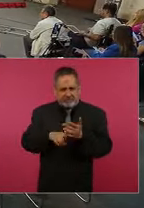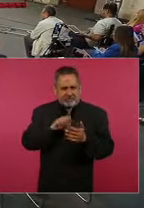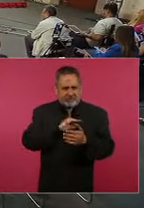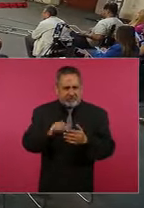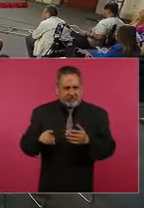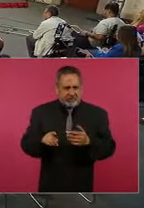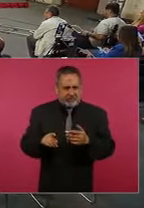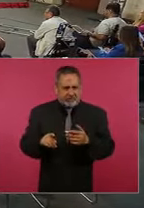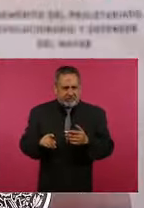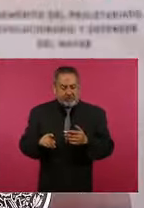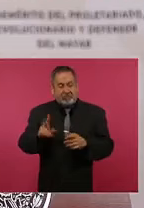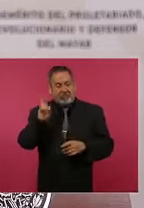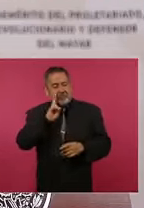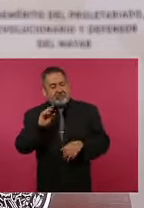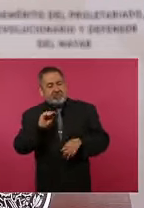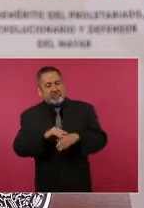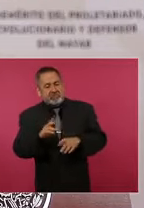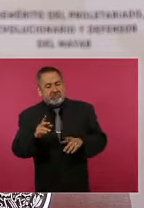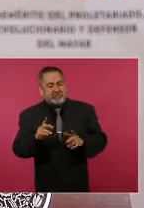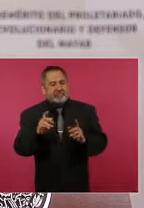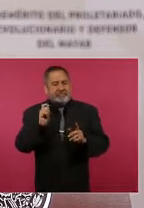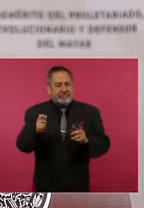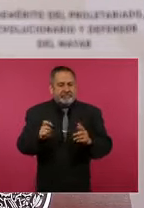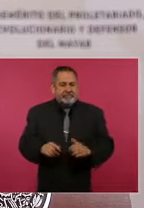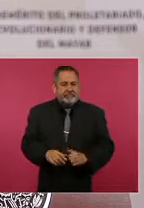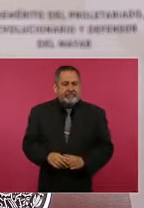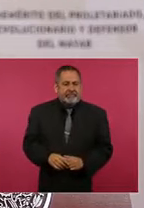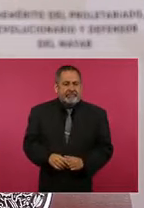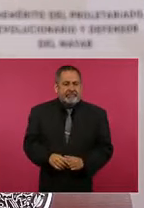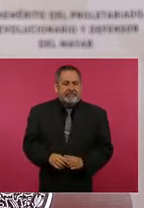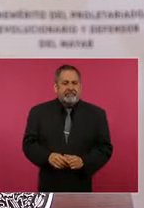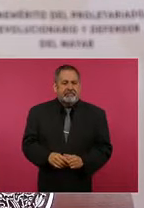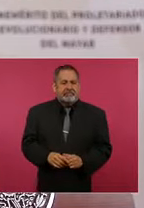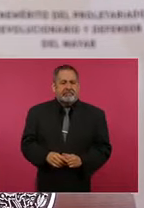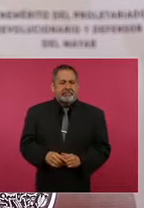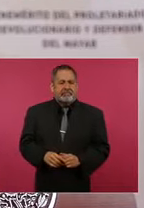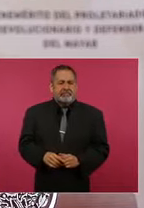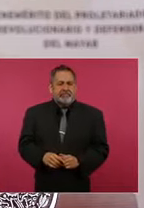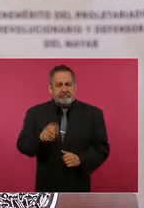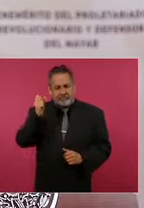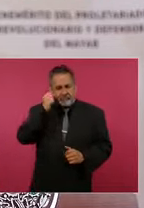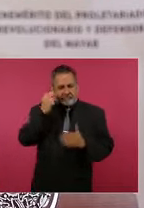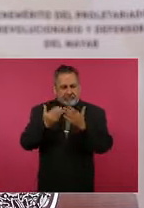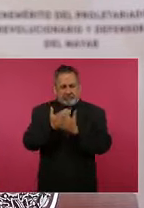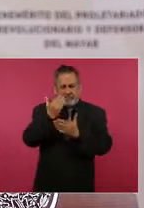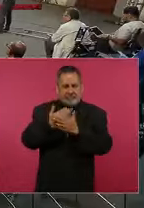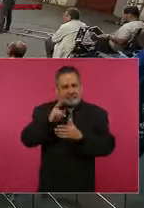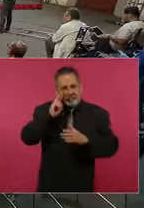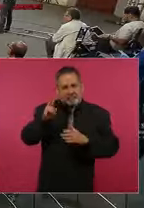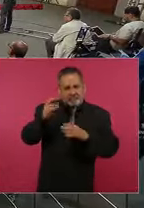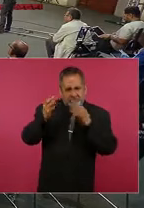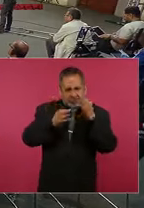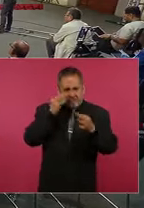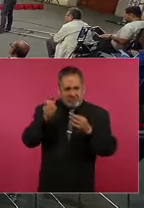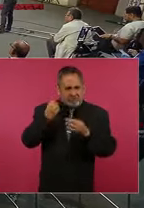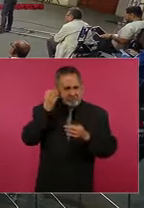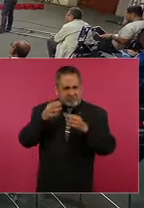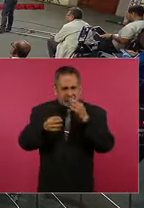como condición el que se vean las mañaneras.